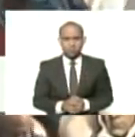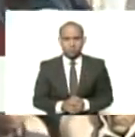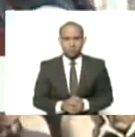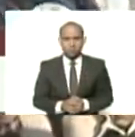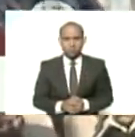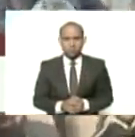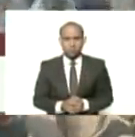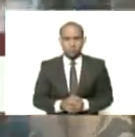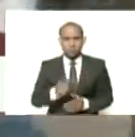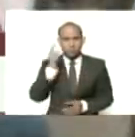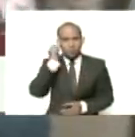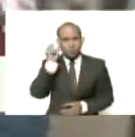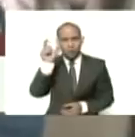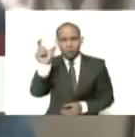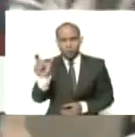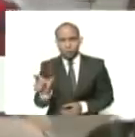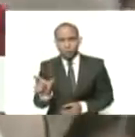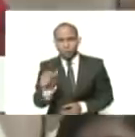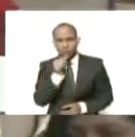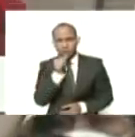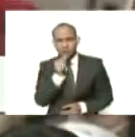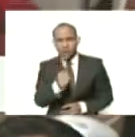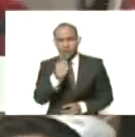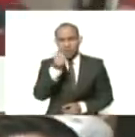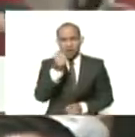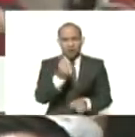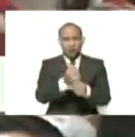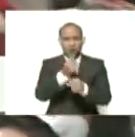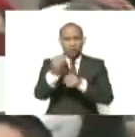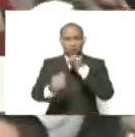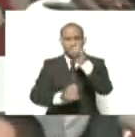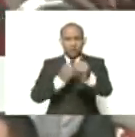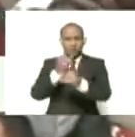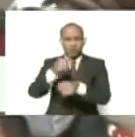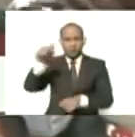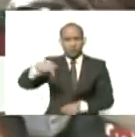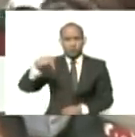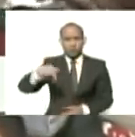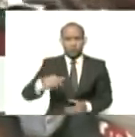La compañera. ¿Quién más hace trabajo internacional aquí?